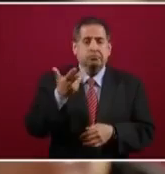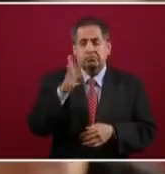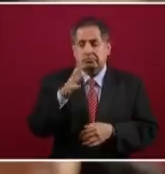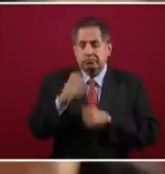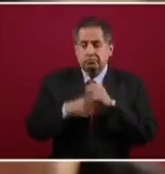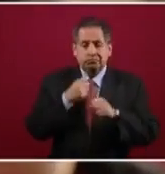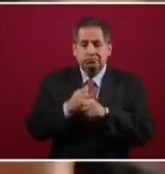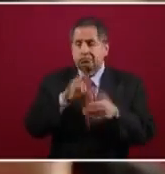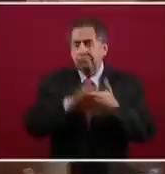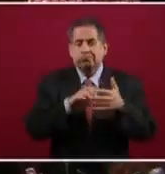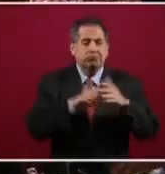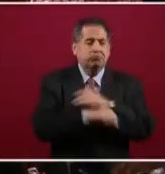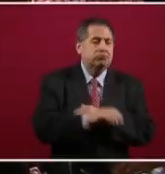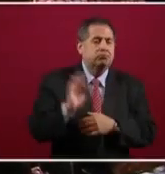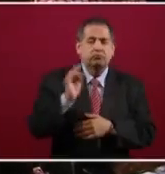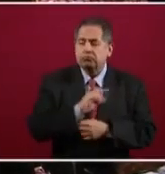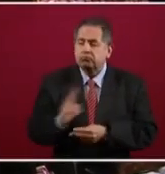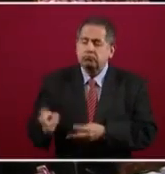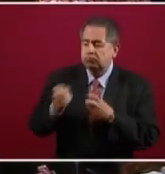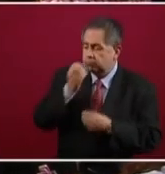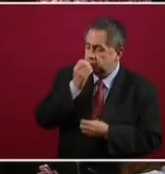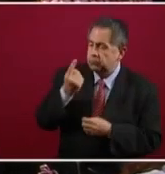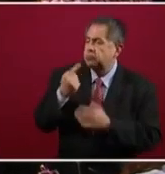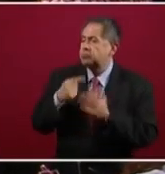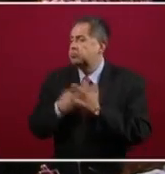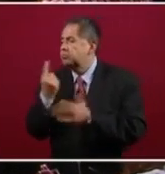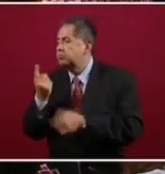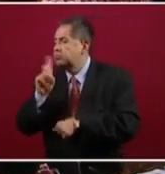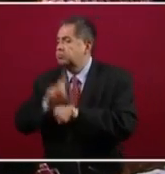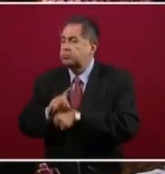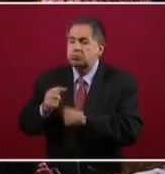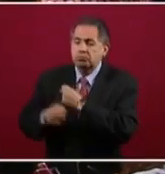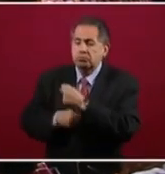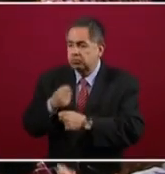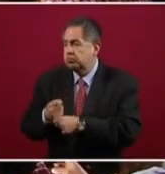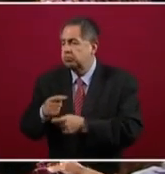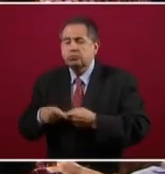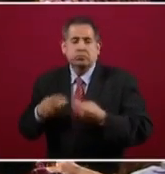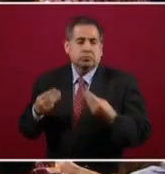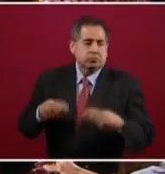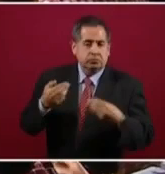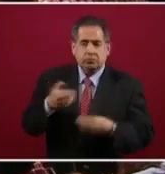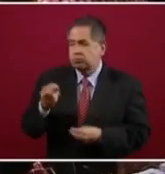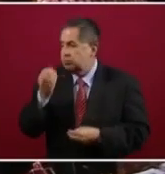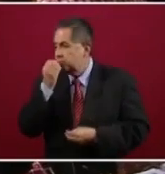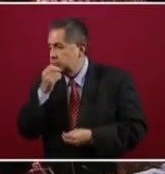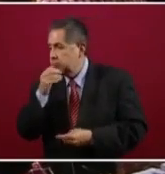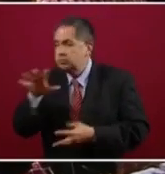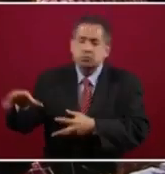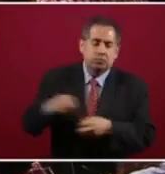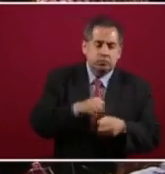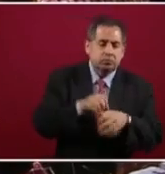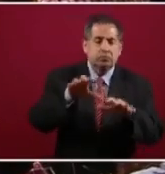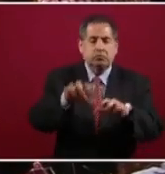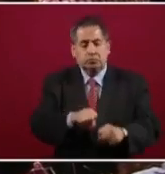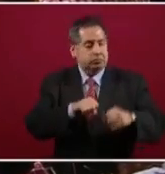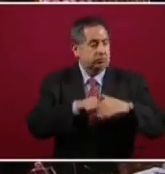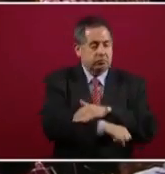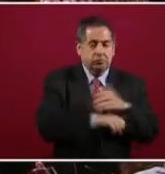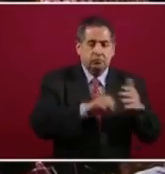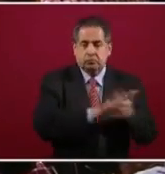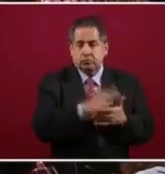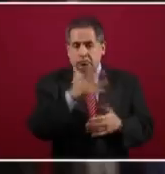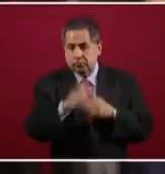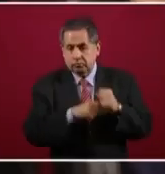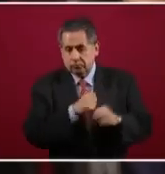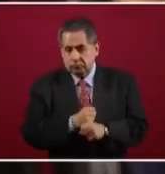cárcel por haber robado comida en alguna tienda, un mercado, un restaurante o en una plaza comercial. A este tipo de ilícitos